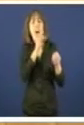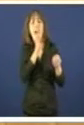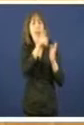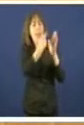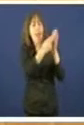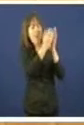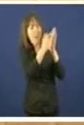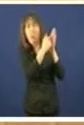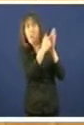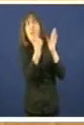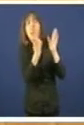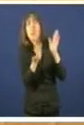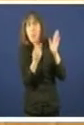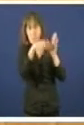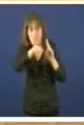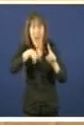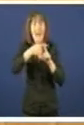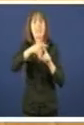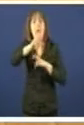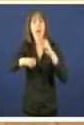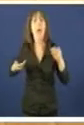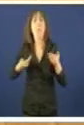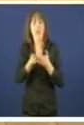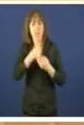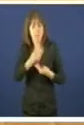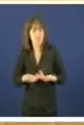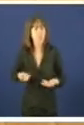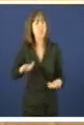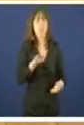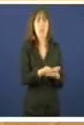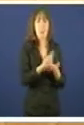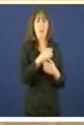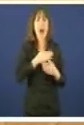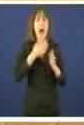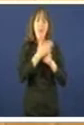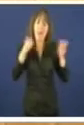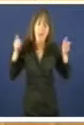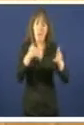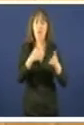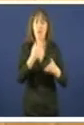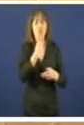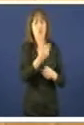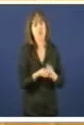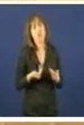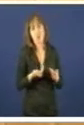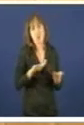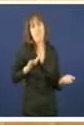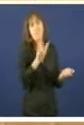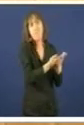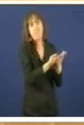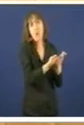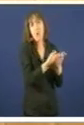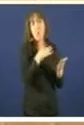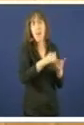enmendas que nos estamos proponendo, eu invito as súas señorías a que aproben a enmenda número 9.